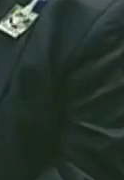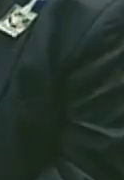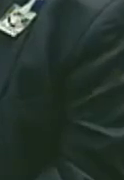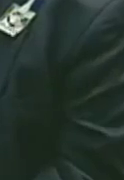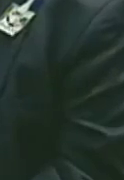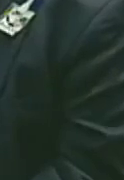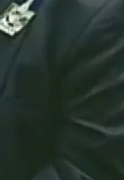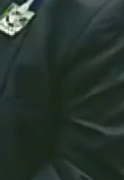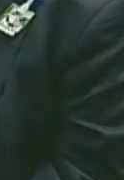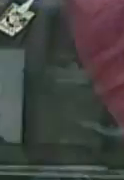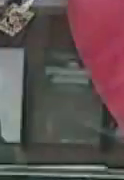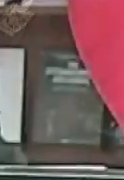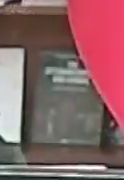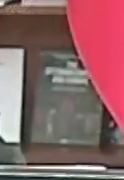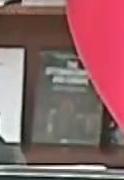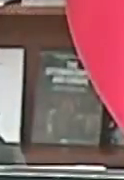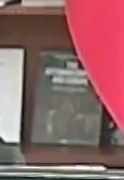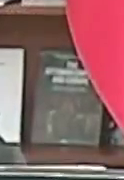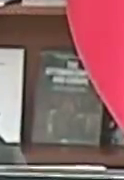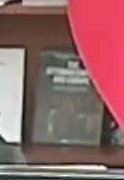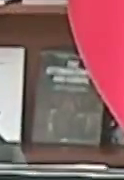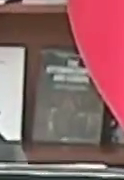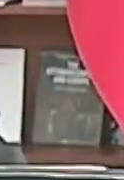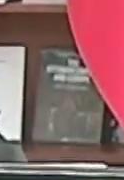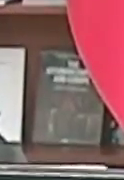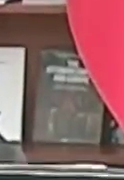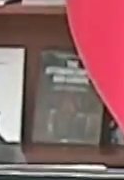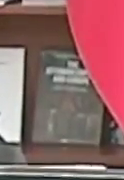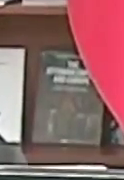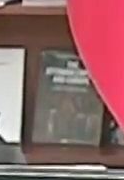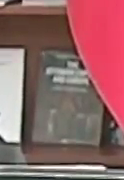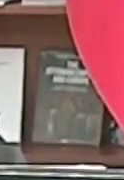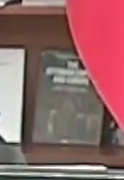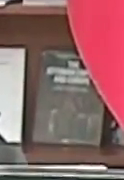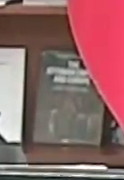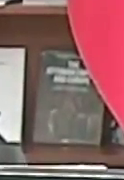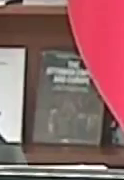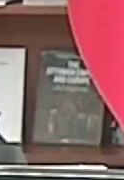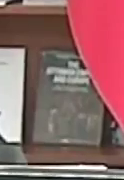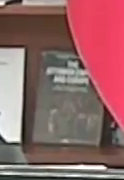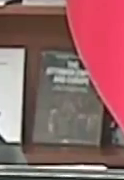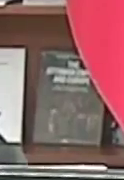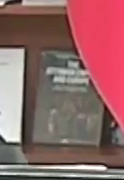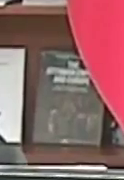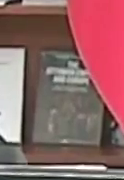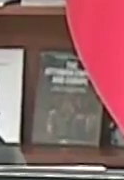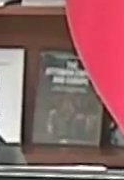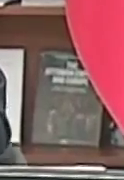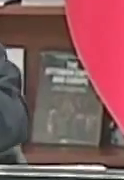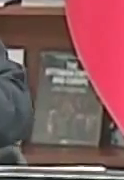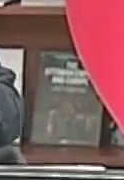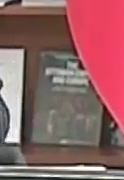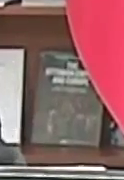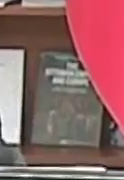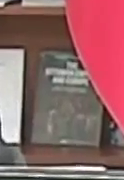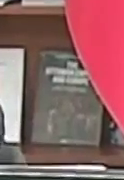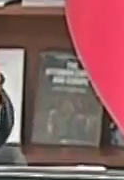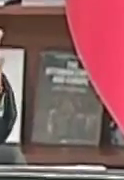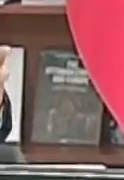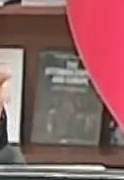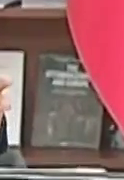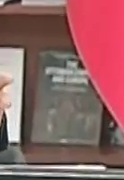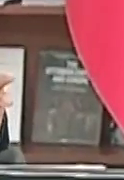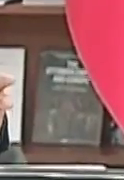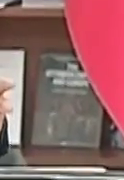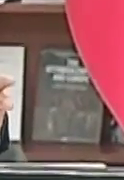fortaleza. Bueno, presidente, asimismo tenemos en los espacios recuperados por la Revolución Bolivariana, en el casco histórico, el pabellón infantil